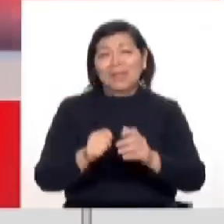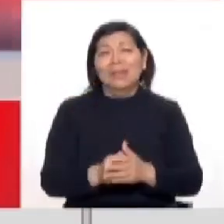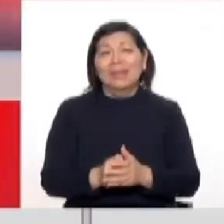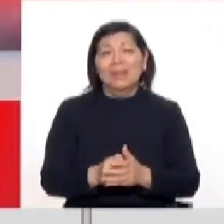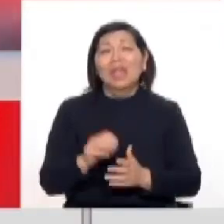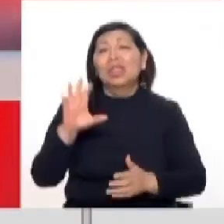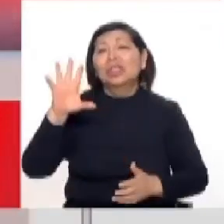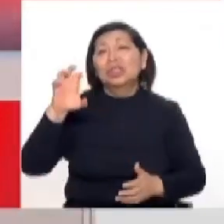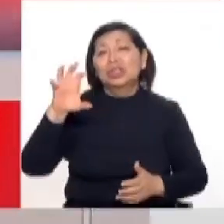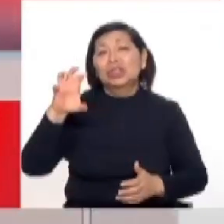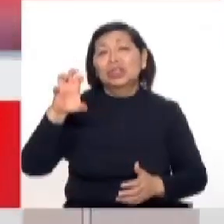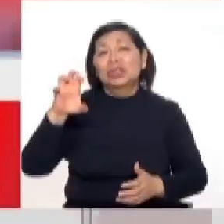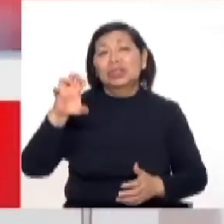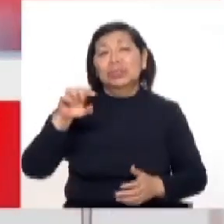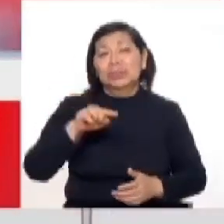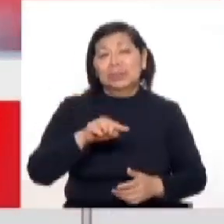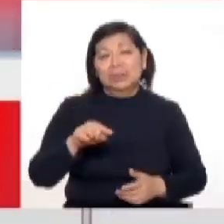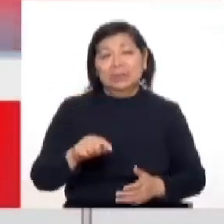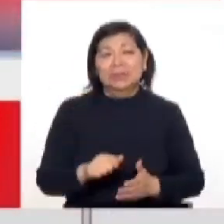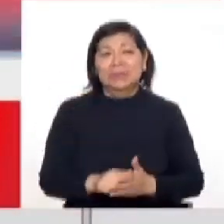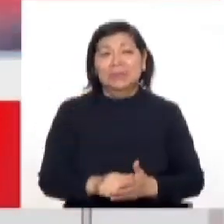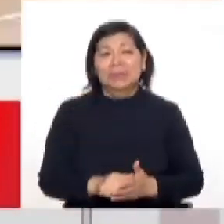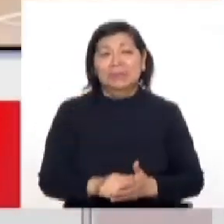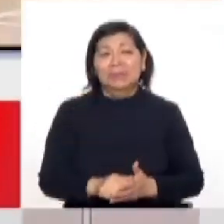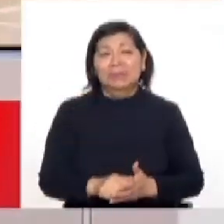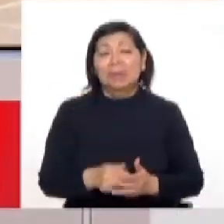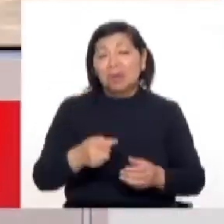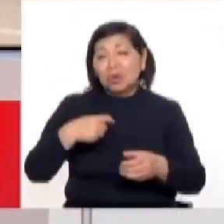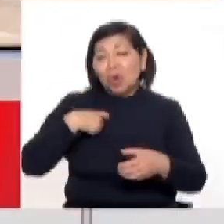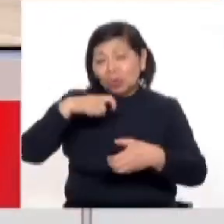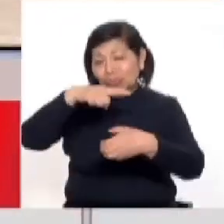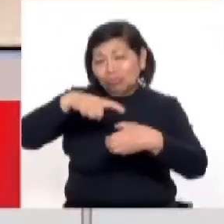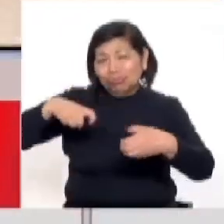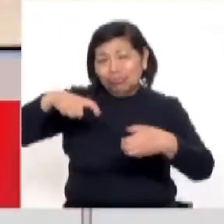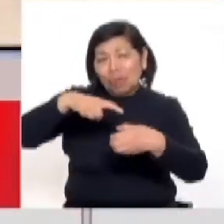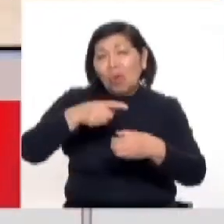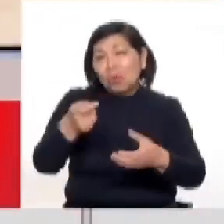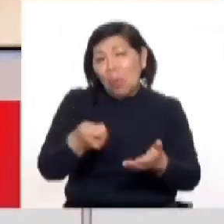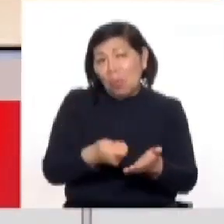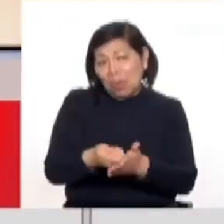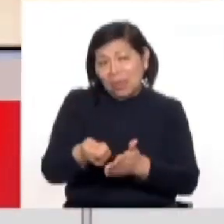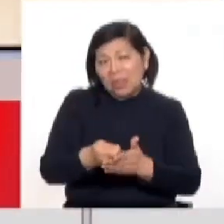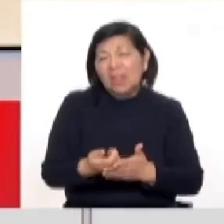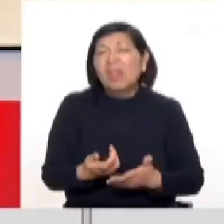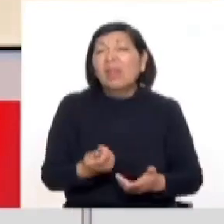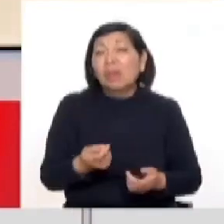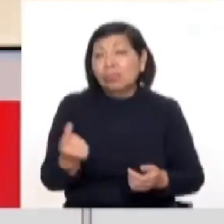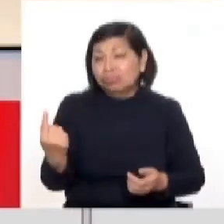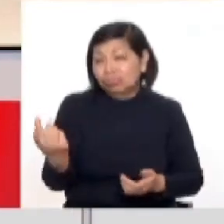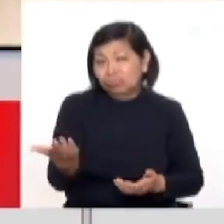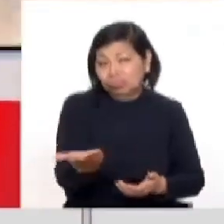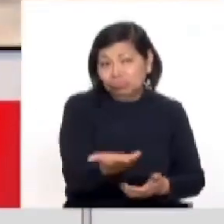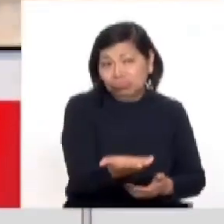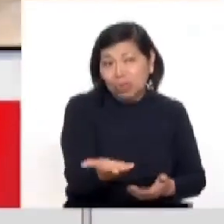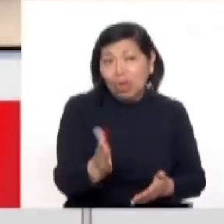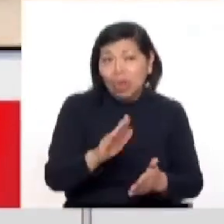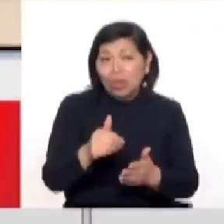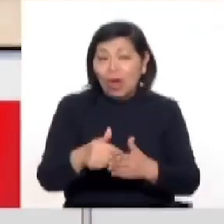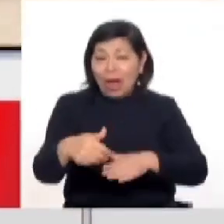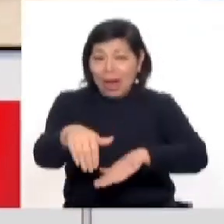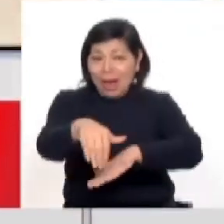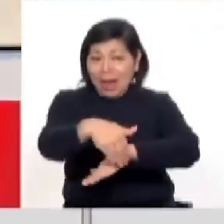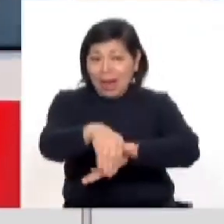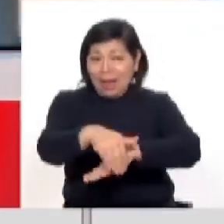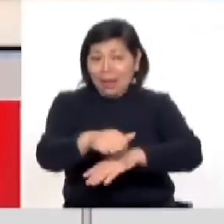a 5 soles los productitos, ¿no? Y entonces están hechos a mano y pueden comprar. Usted está recorriendo todas las calles